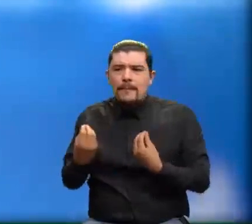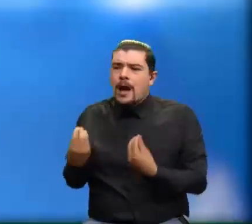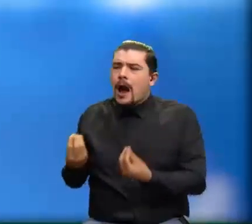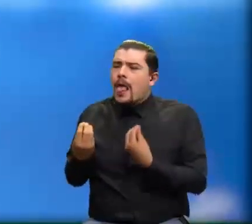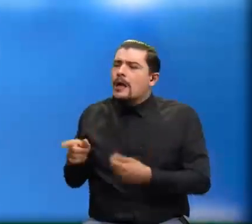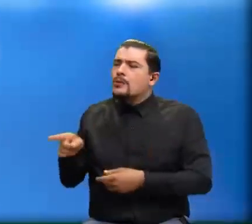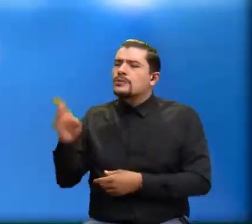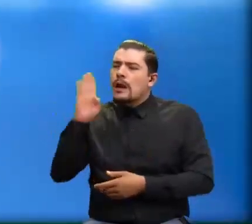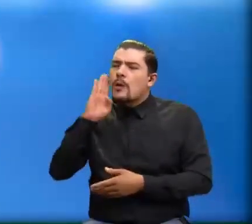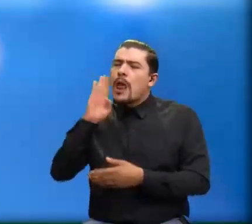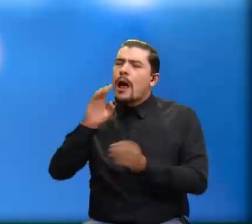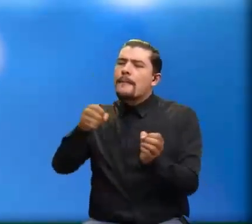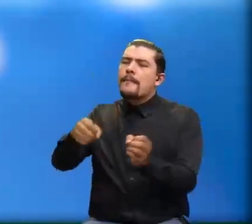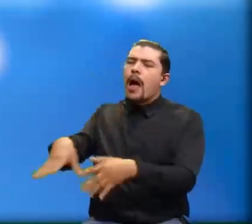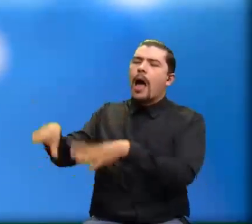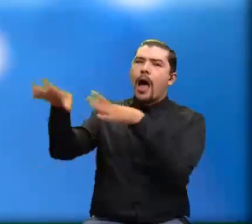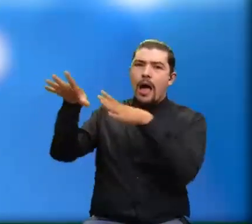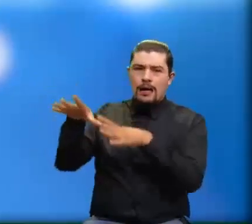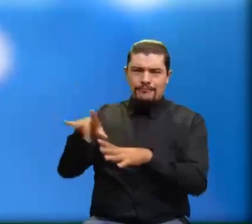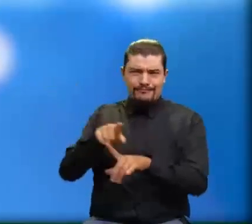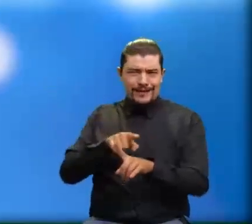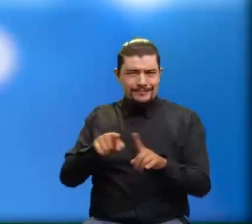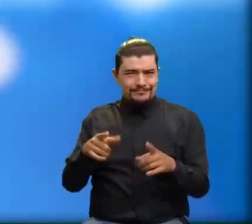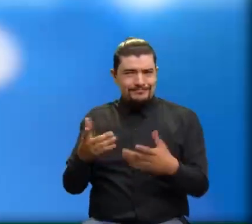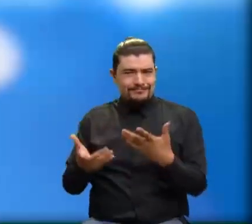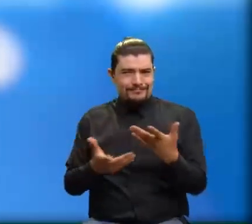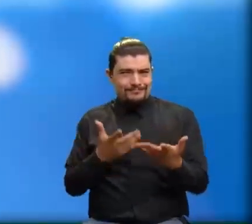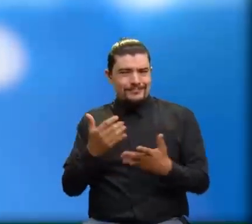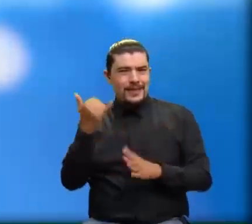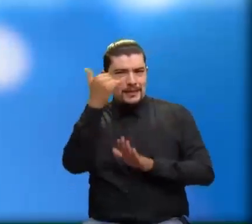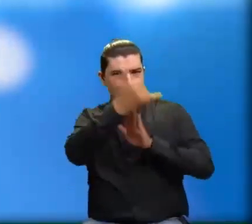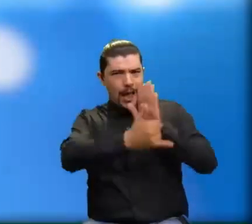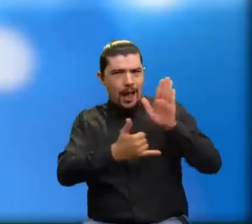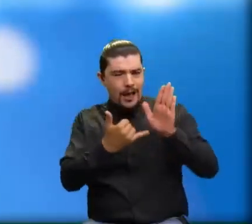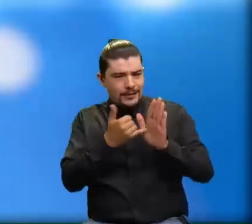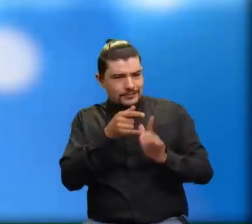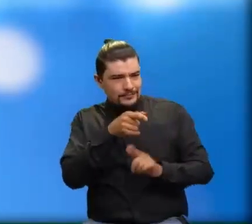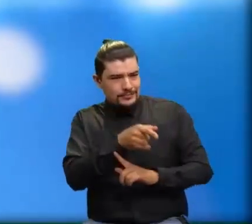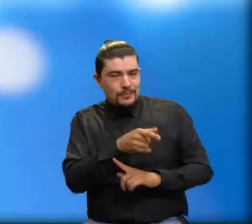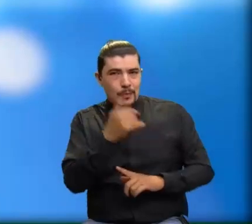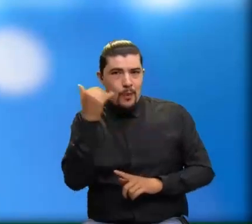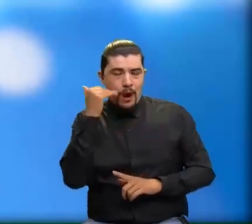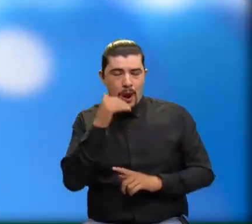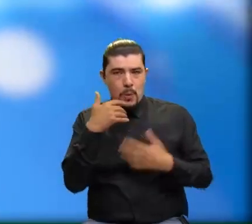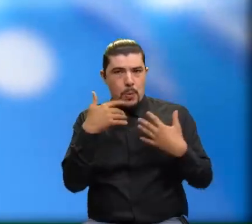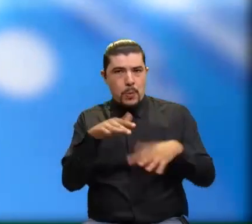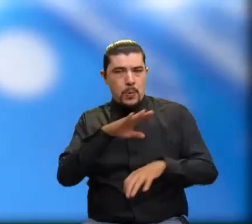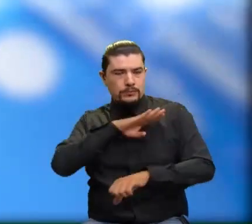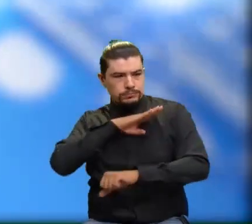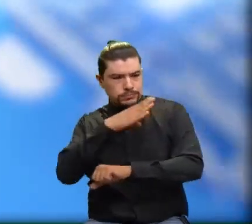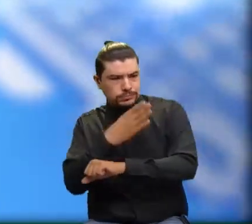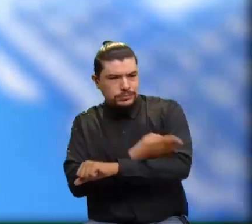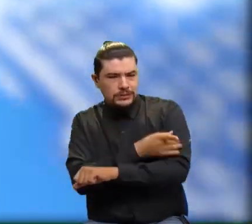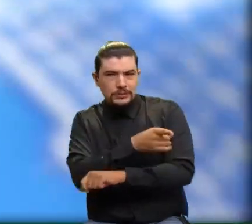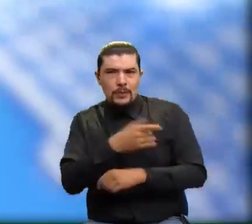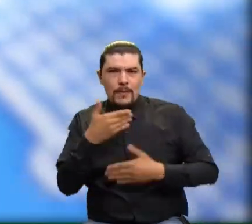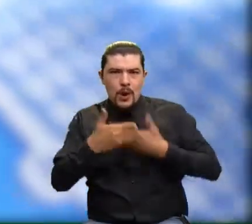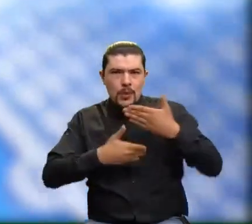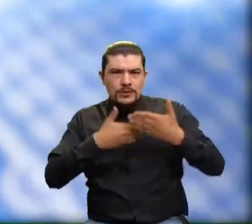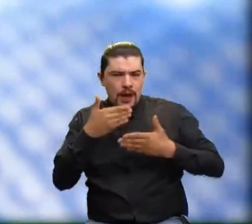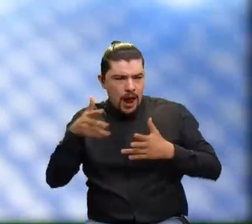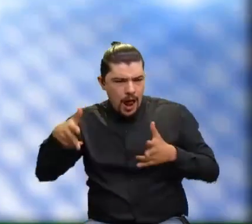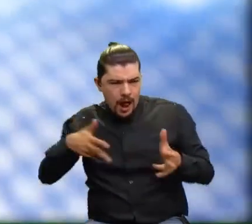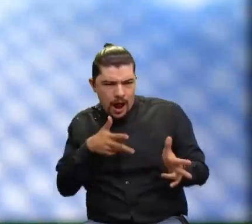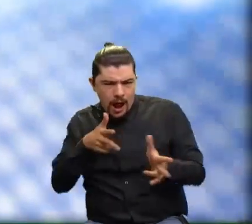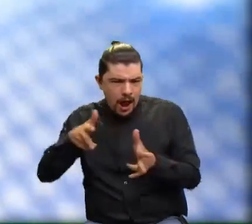deja tirado? Las imágenes sorprendieron a la mujer, quien arriesgadamente, por supuesto, hace el proceso de